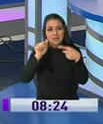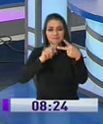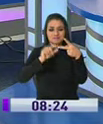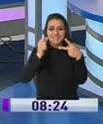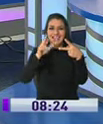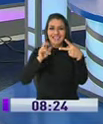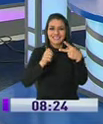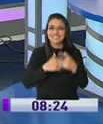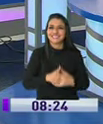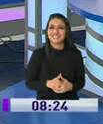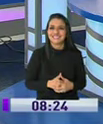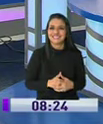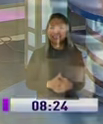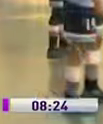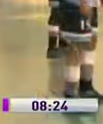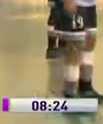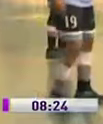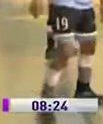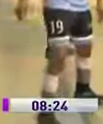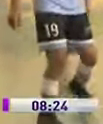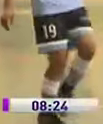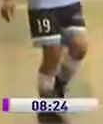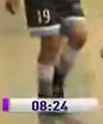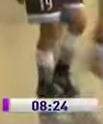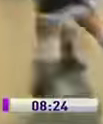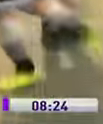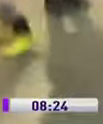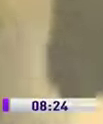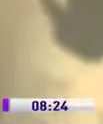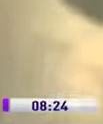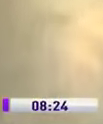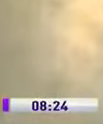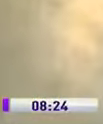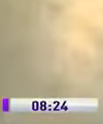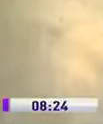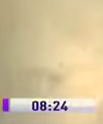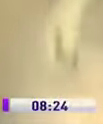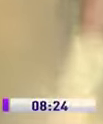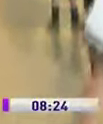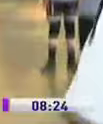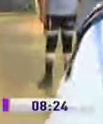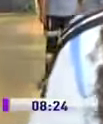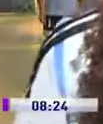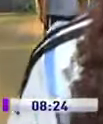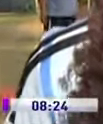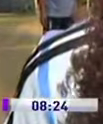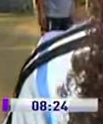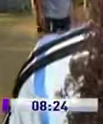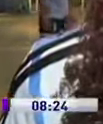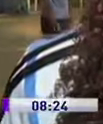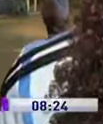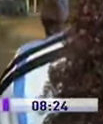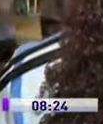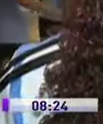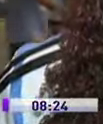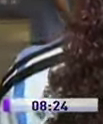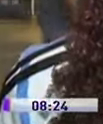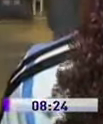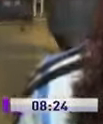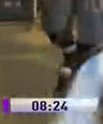tal? Hola, hola Ecuador, soy el hijo de la Bessi. De la Bessi, la tienda que se cayó con un argentino y nací